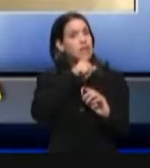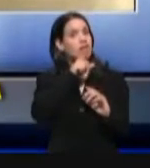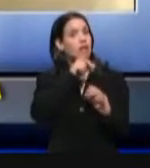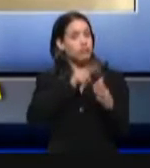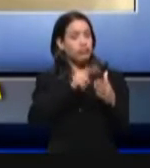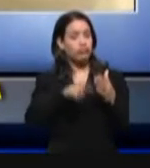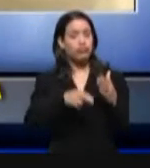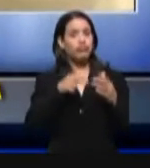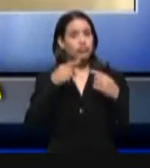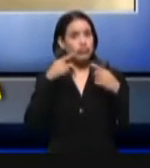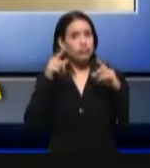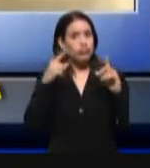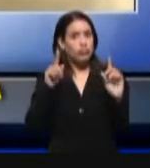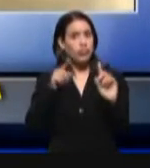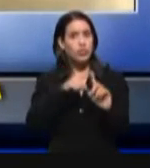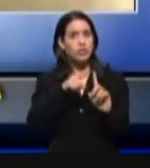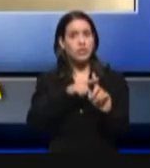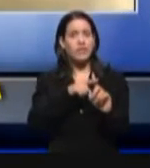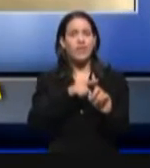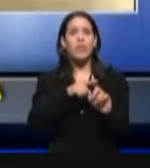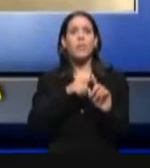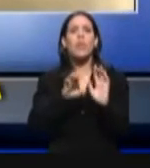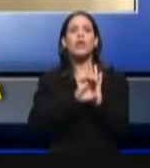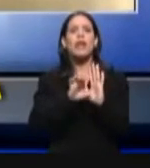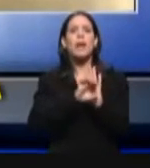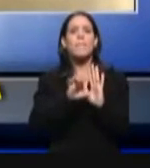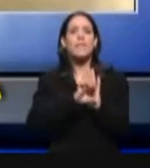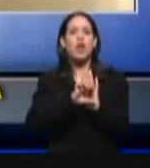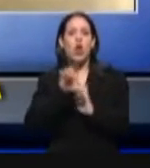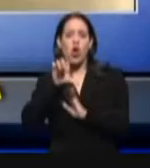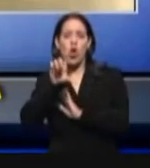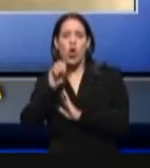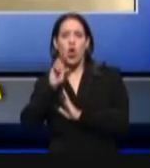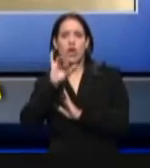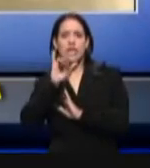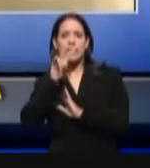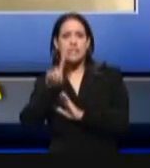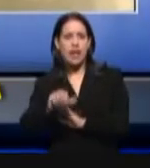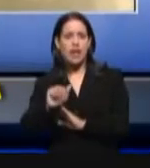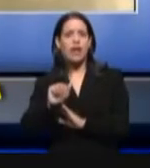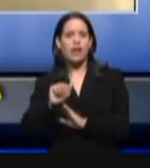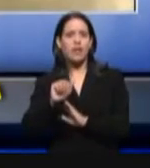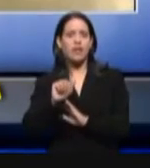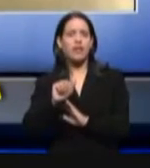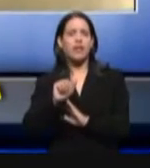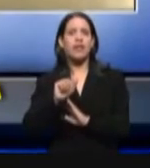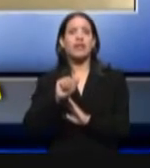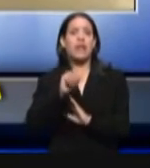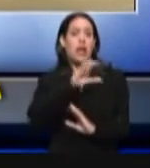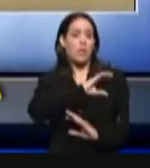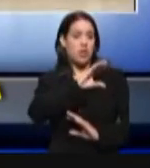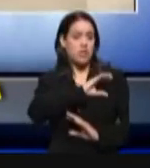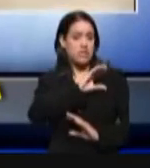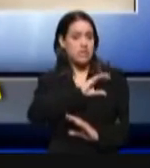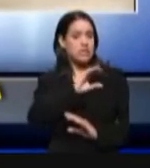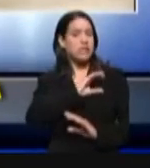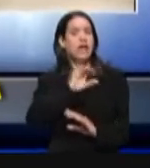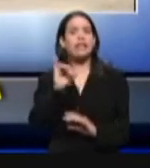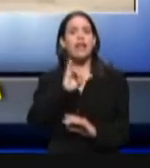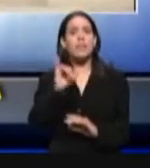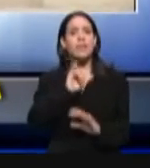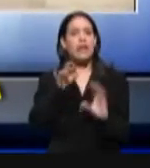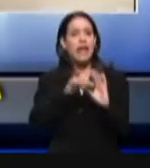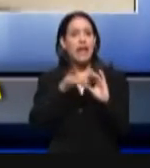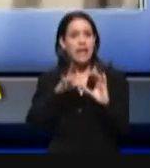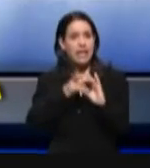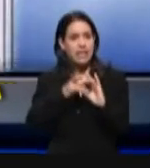en comunidades como Loíza, y aquí está nuestro alcalde, donde a partir de la intervención de la policía y la red de apoyo social,